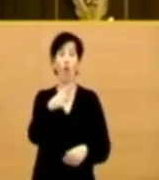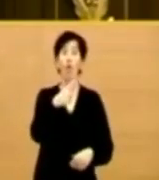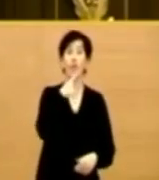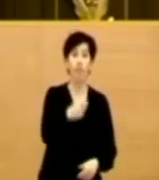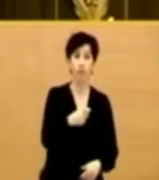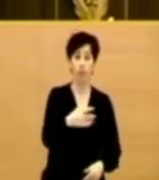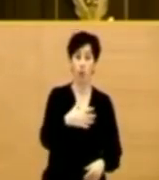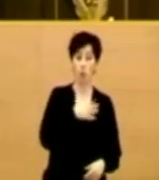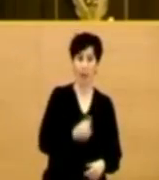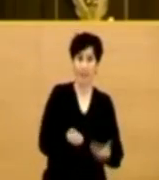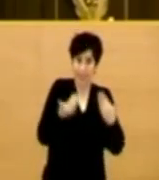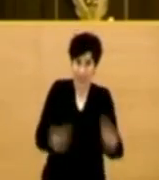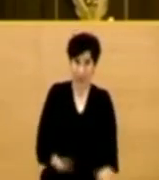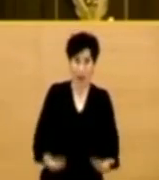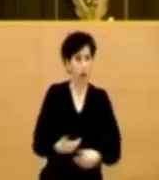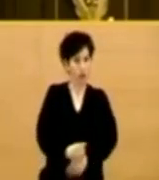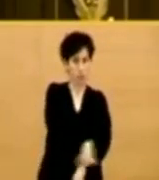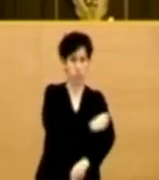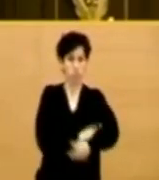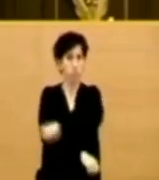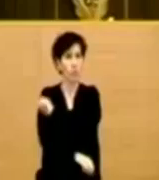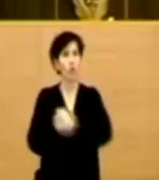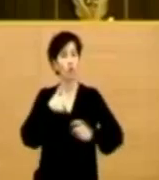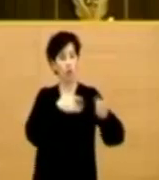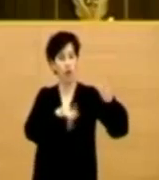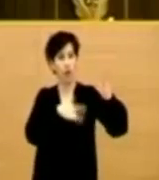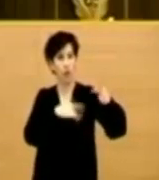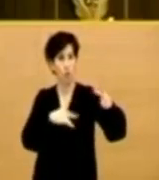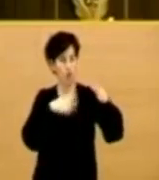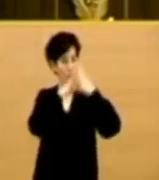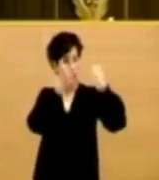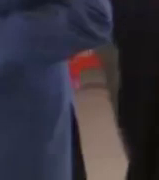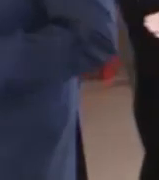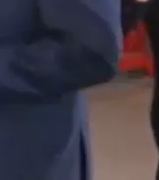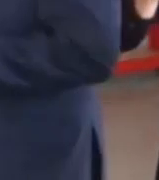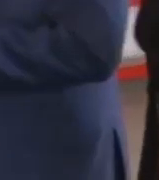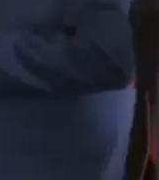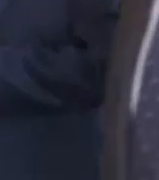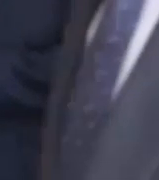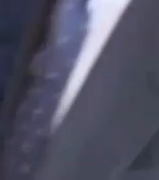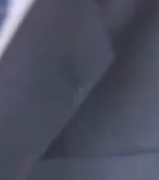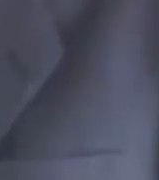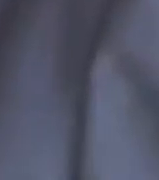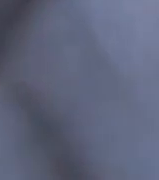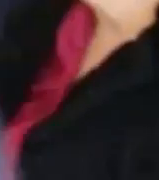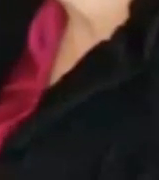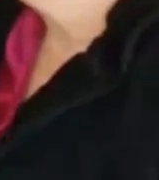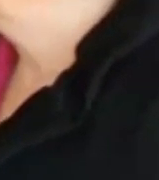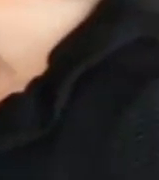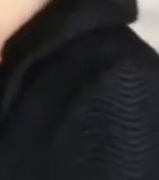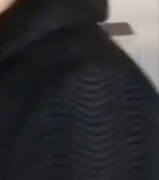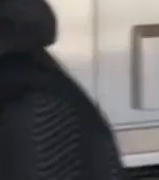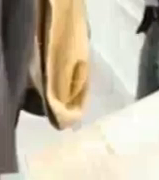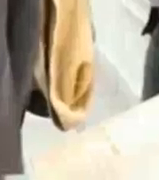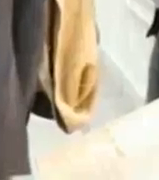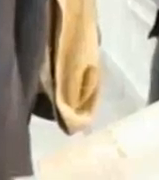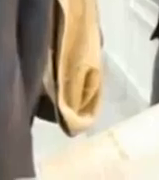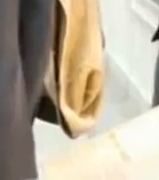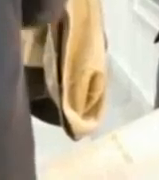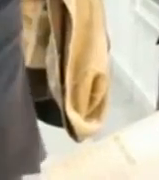pasó y apela al espíritu de consenso. Lo cómodo hoy, señorías, es quedarse en un rincón, gritar mucho y votar no.